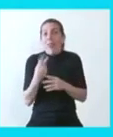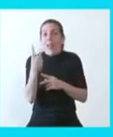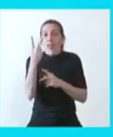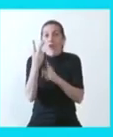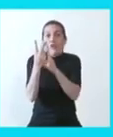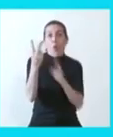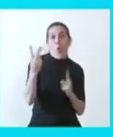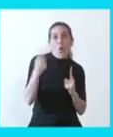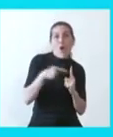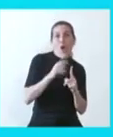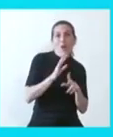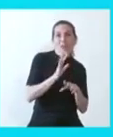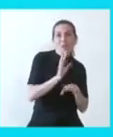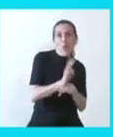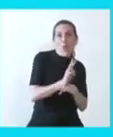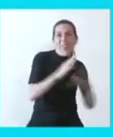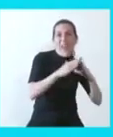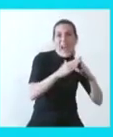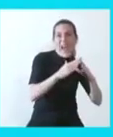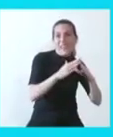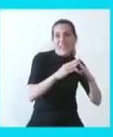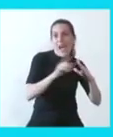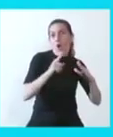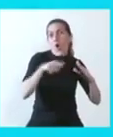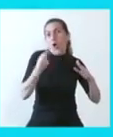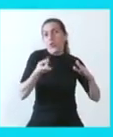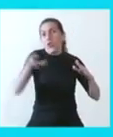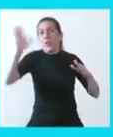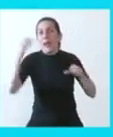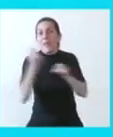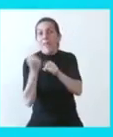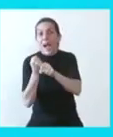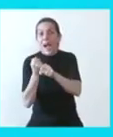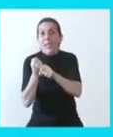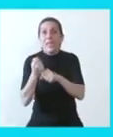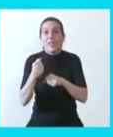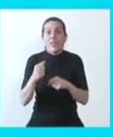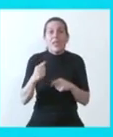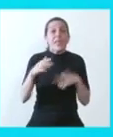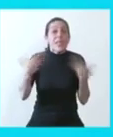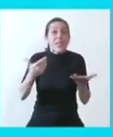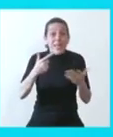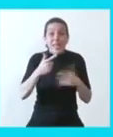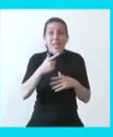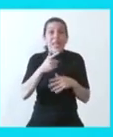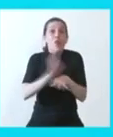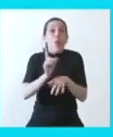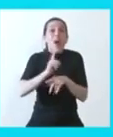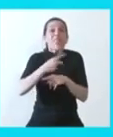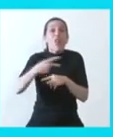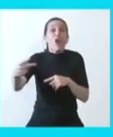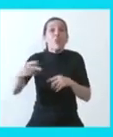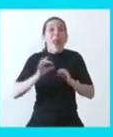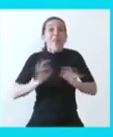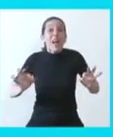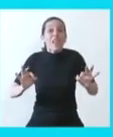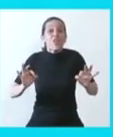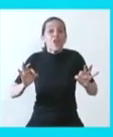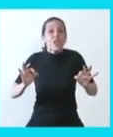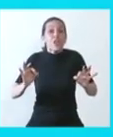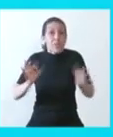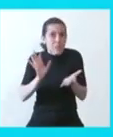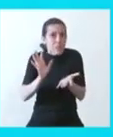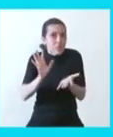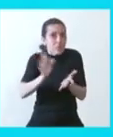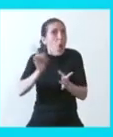con los chicos en la casa. Pero lo que hay que entender... es que no estamos dando 14 días de vacaciones. Esto es lo que hay que